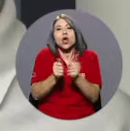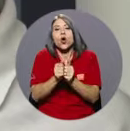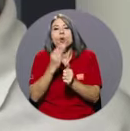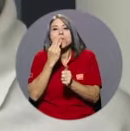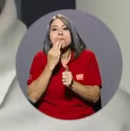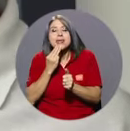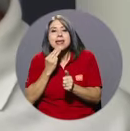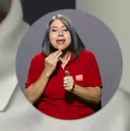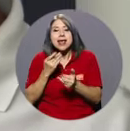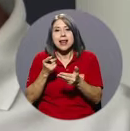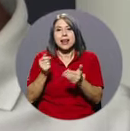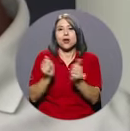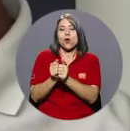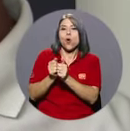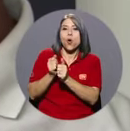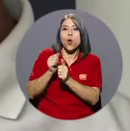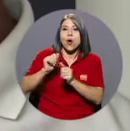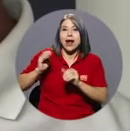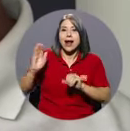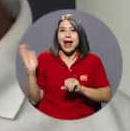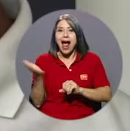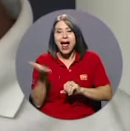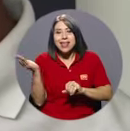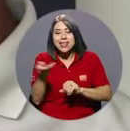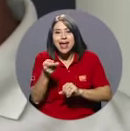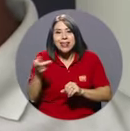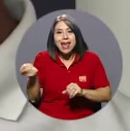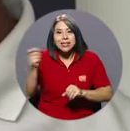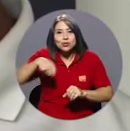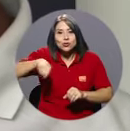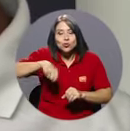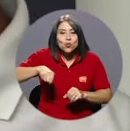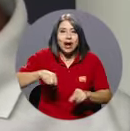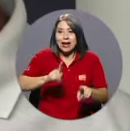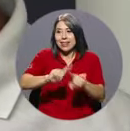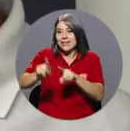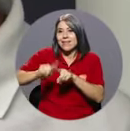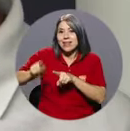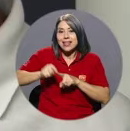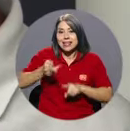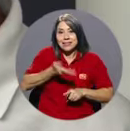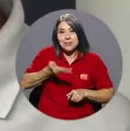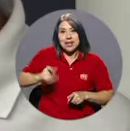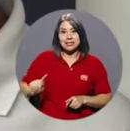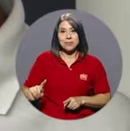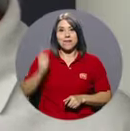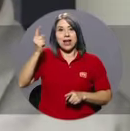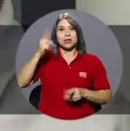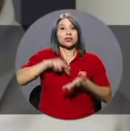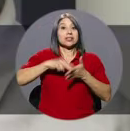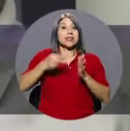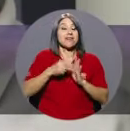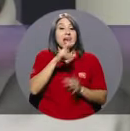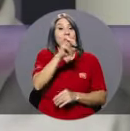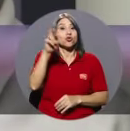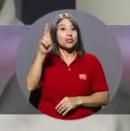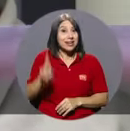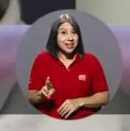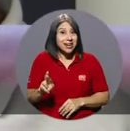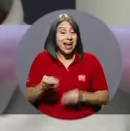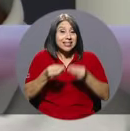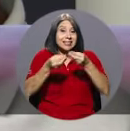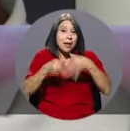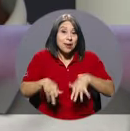en la producción de miel de abeja, en la caña de azúcar o en el azúcar, etcétera, y otros bienes primarios, Costa Rica está perdiendo